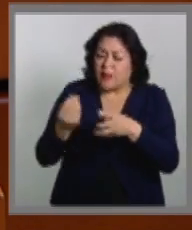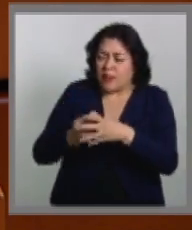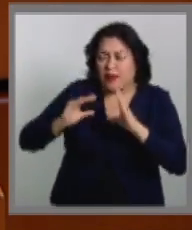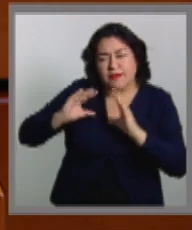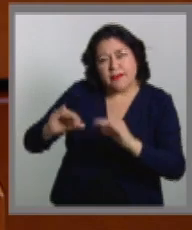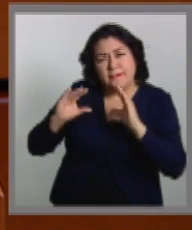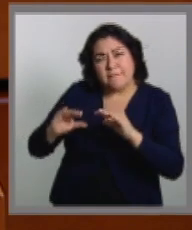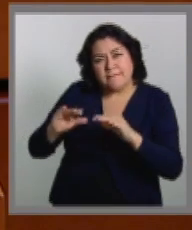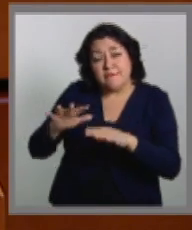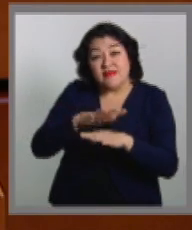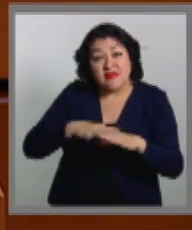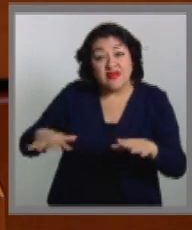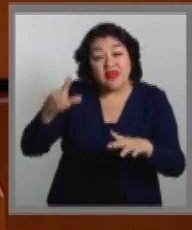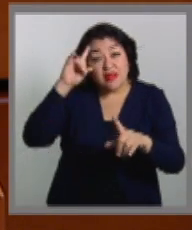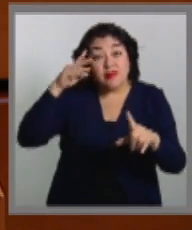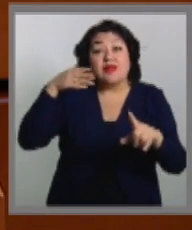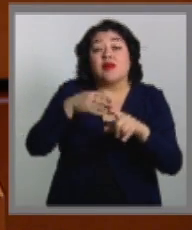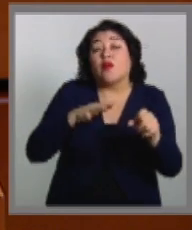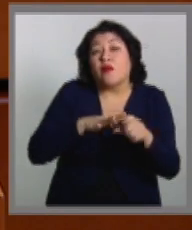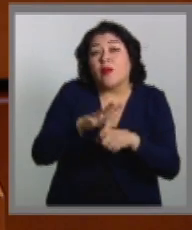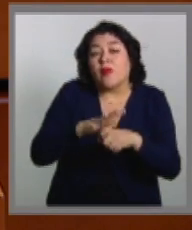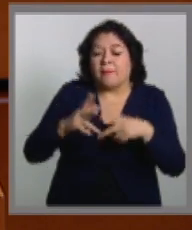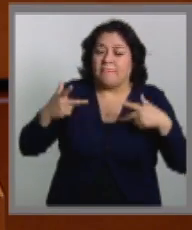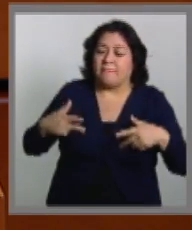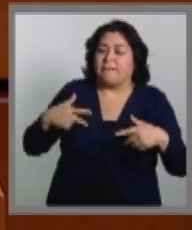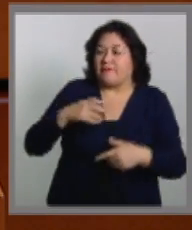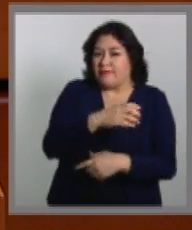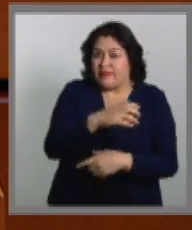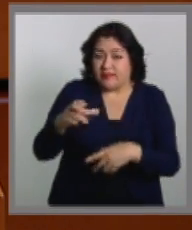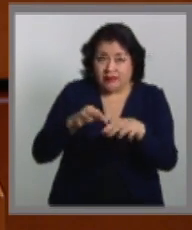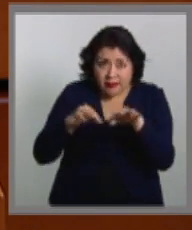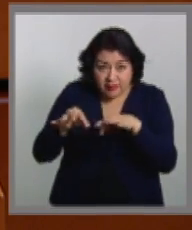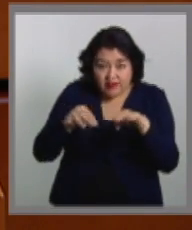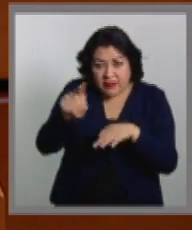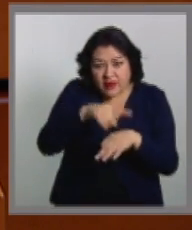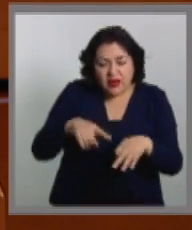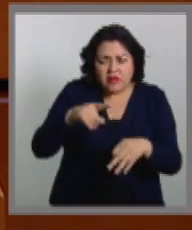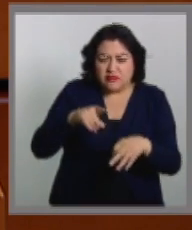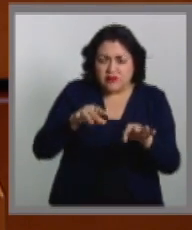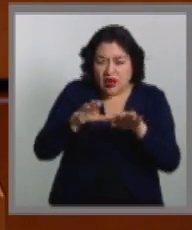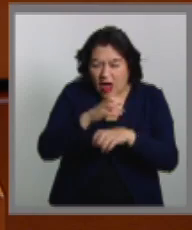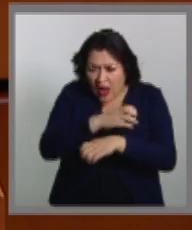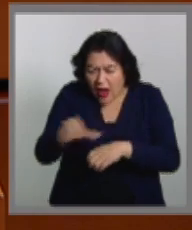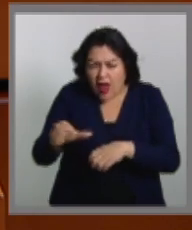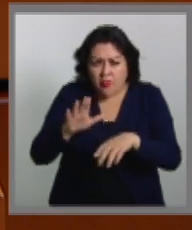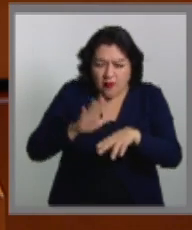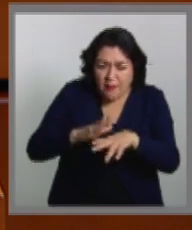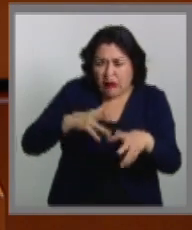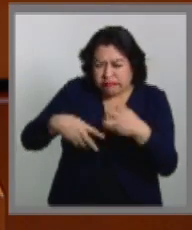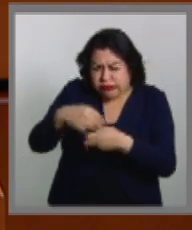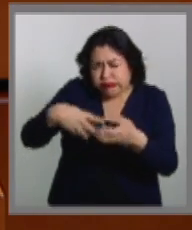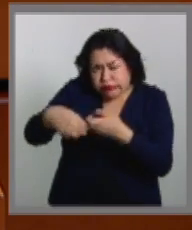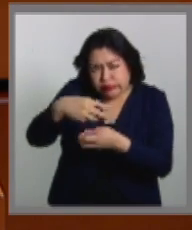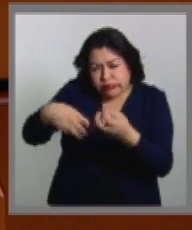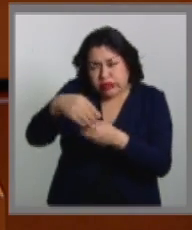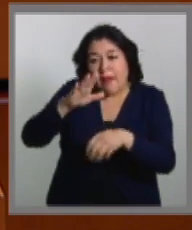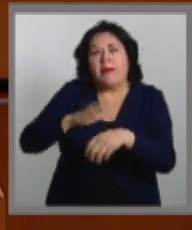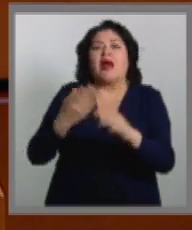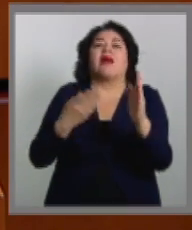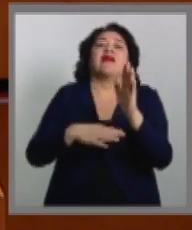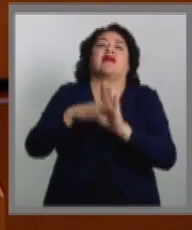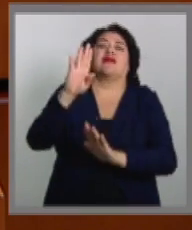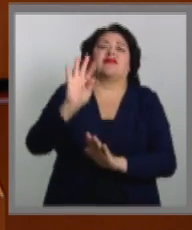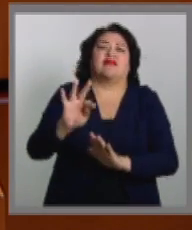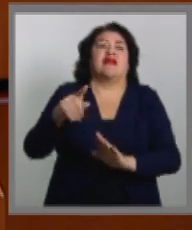cosas. Su objetivo es apoyar a los agricultores para que aumenten su eficiencia y facilitar su incorporación a